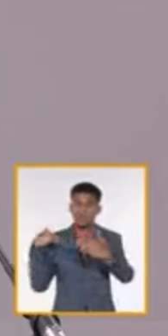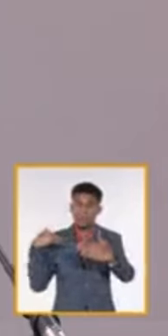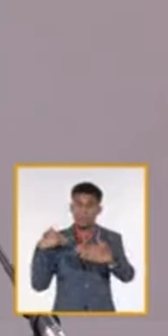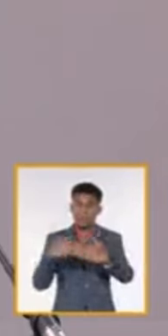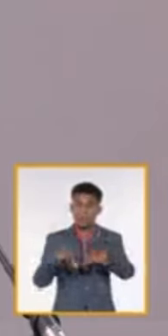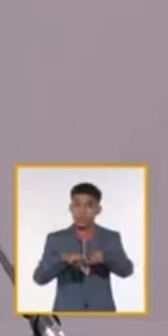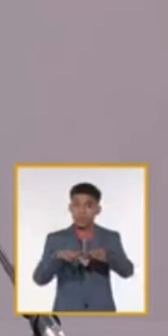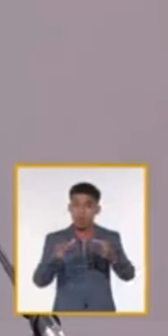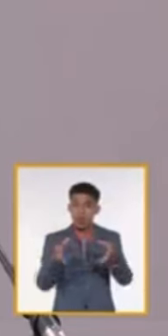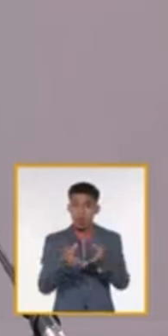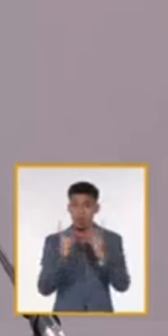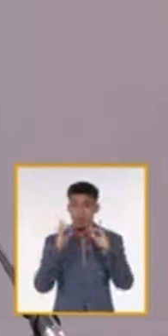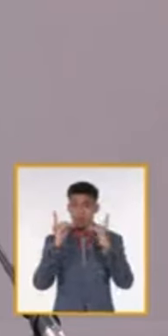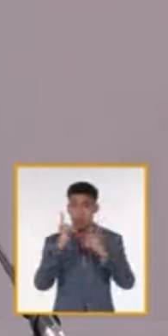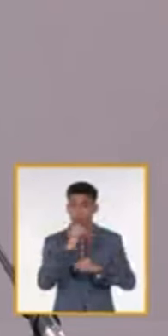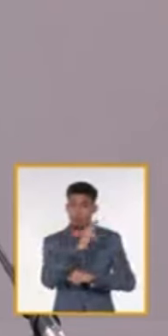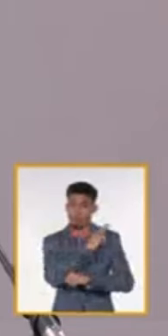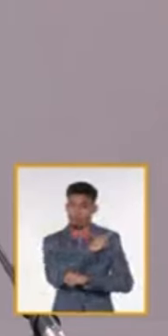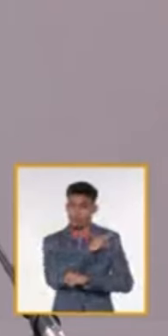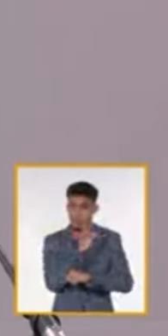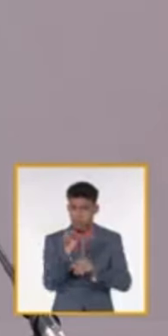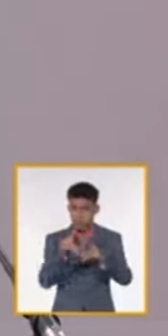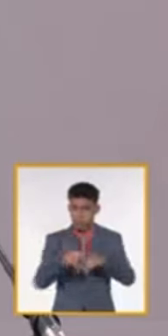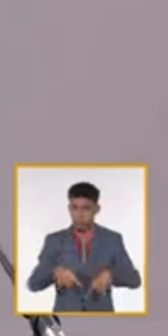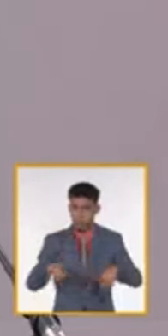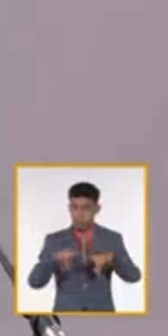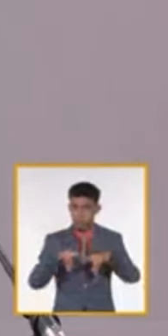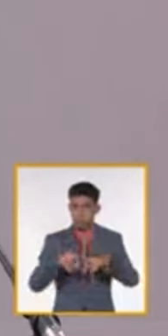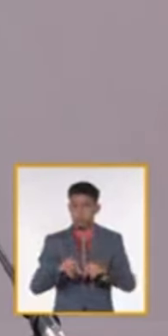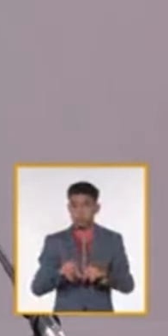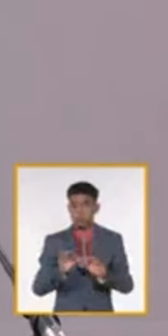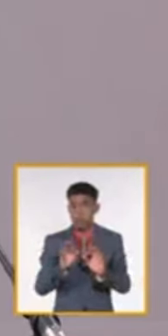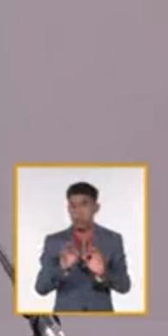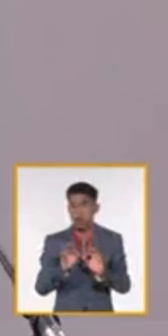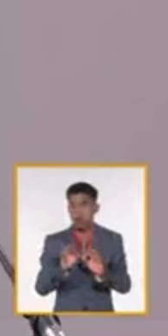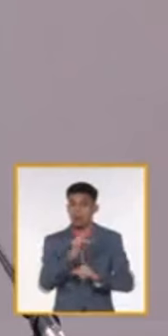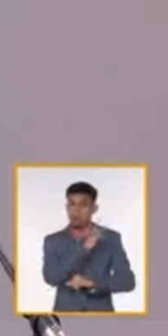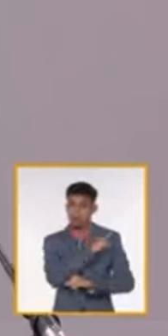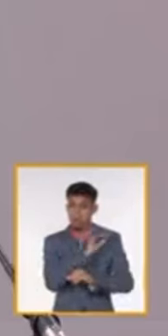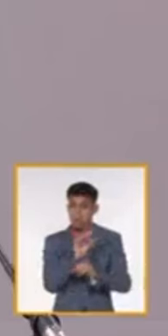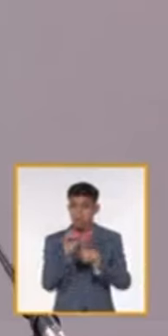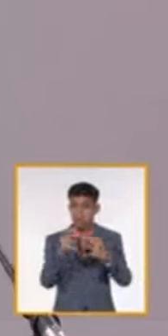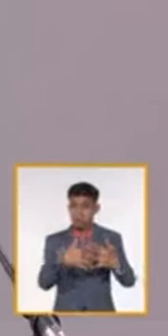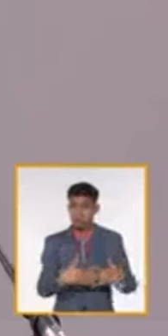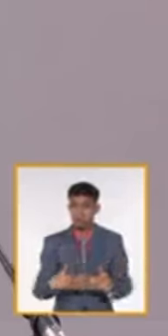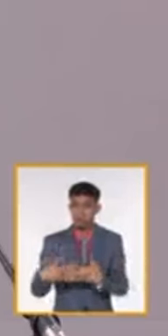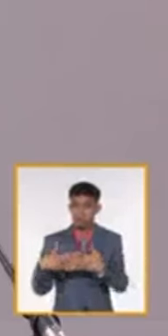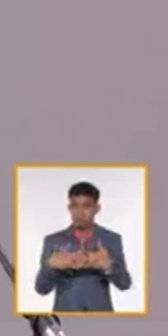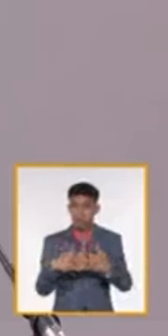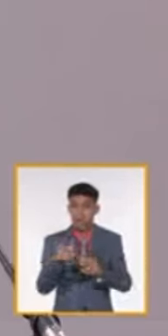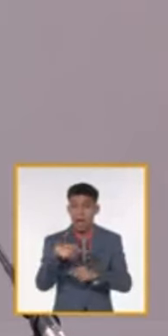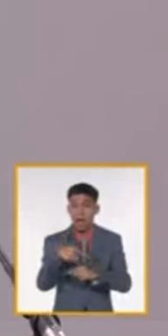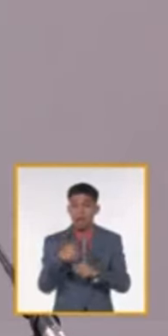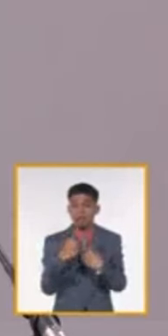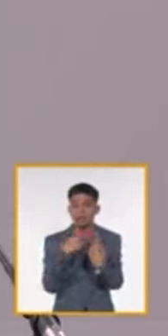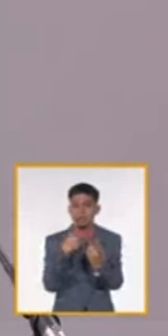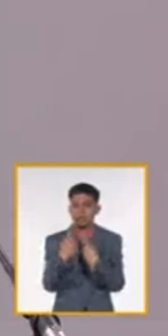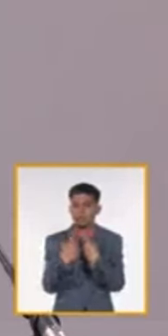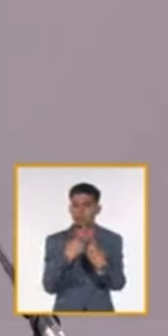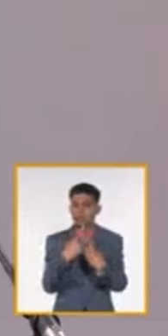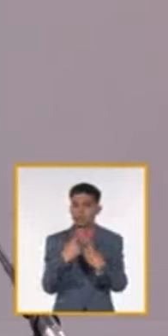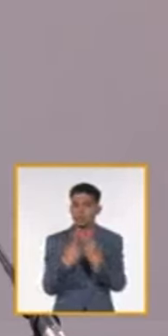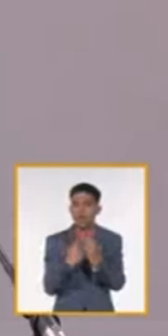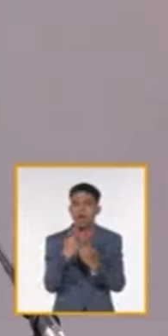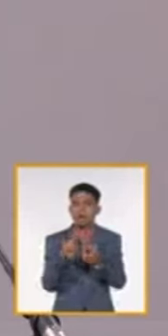clase política, su centro de gravedad, su punto de referencia, ahora para debatir cualquier tema, es en base a